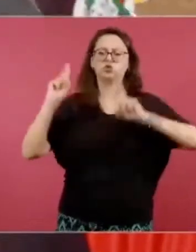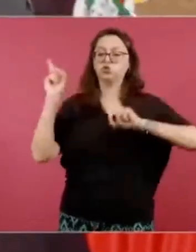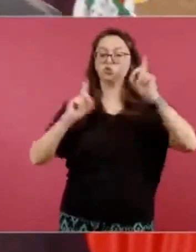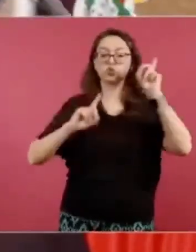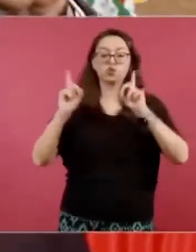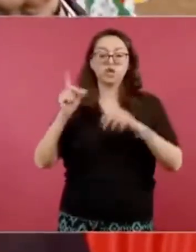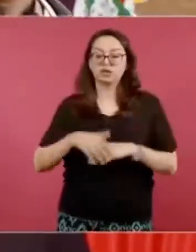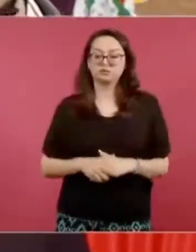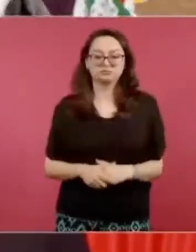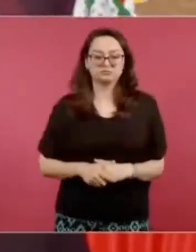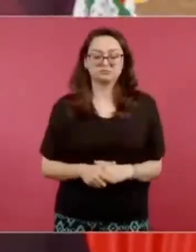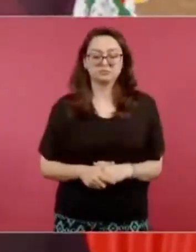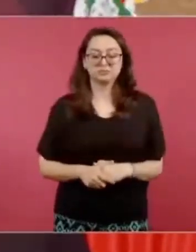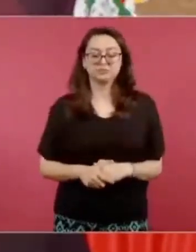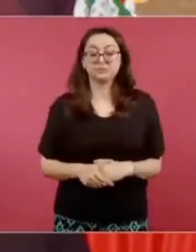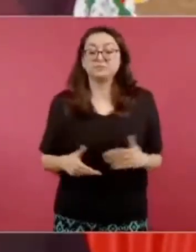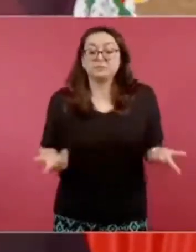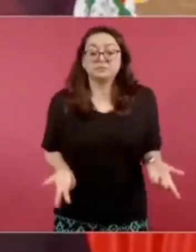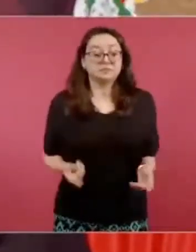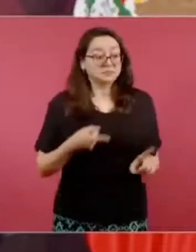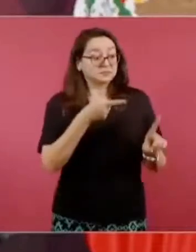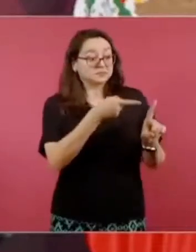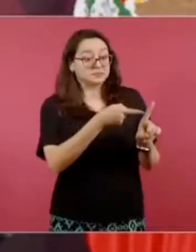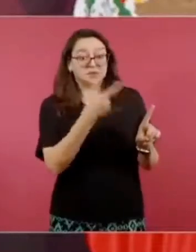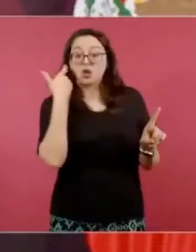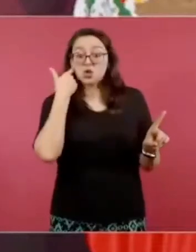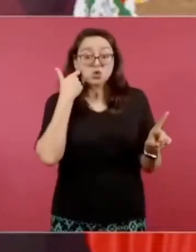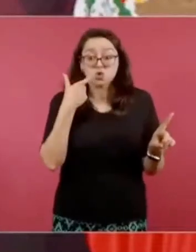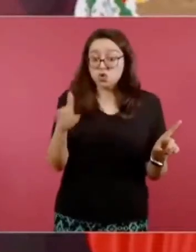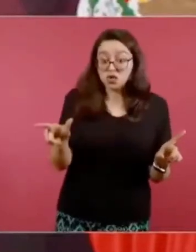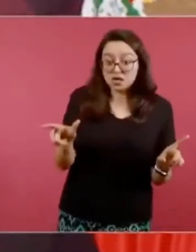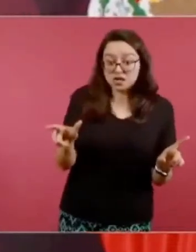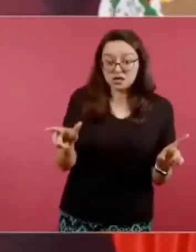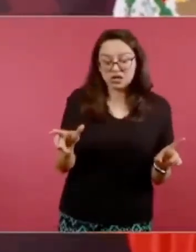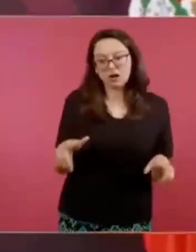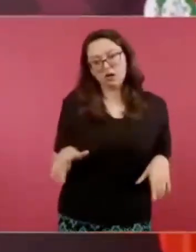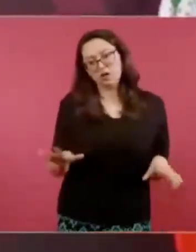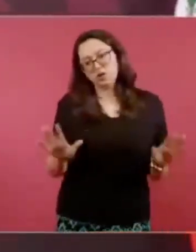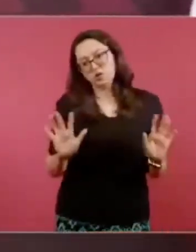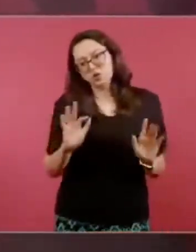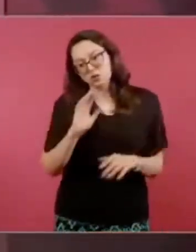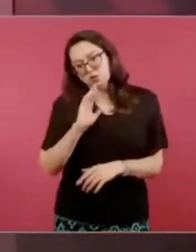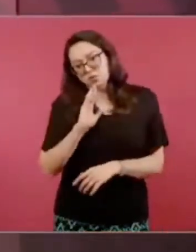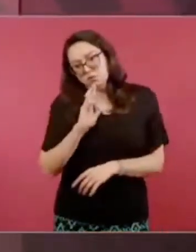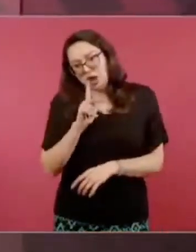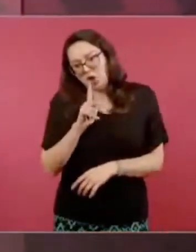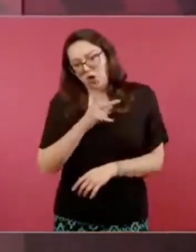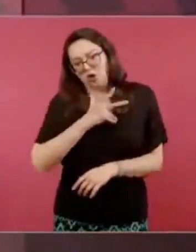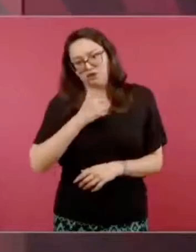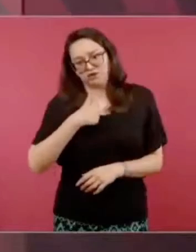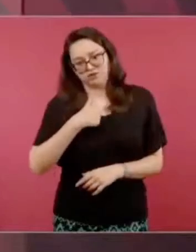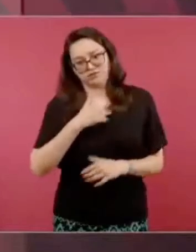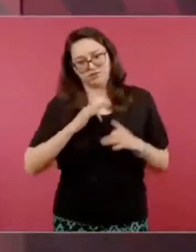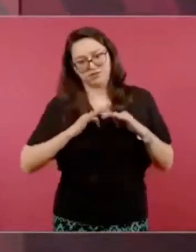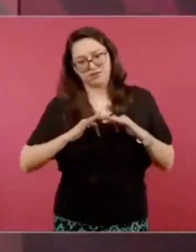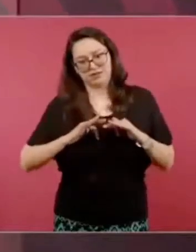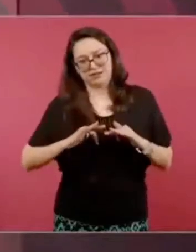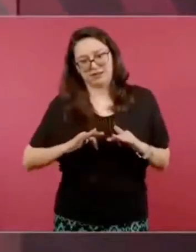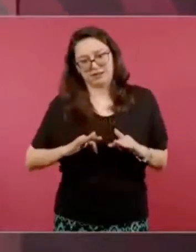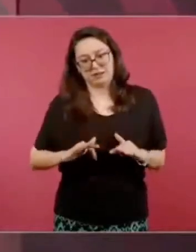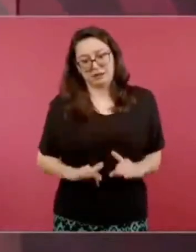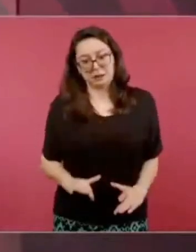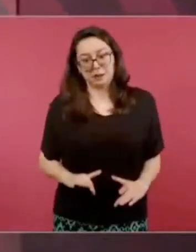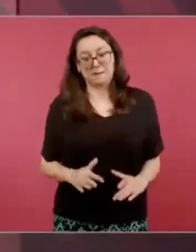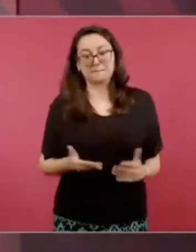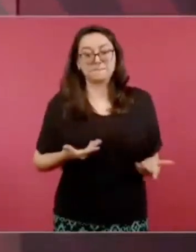Bueno, no se acepta, ¿sí?, no hay acuerdo, o